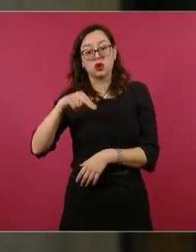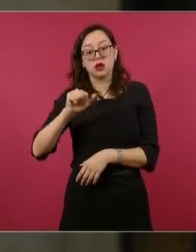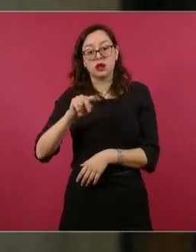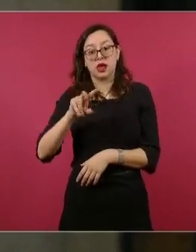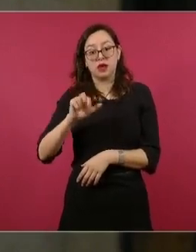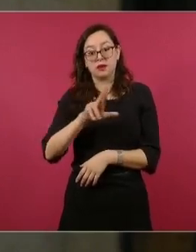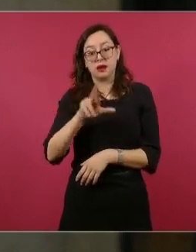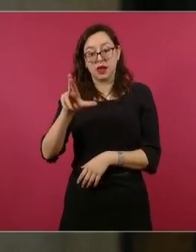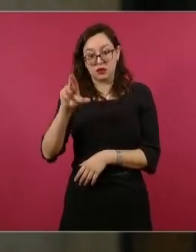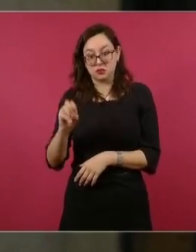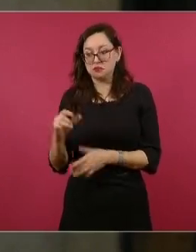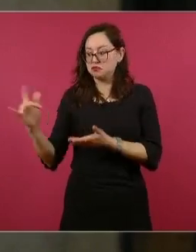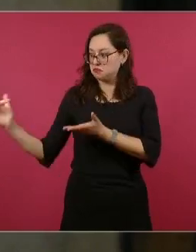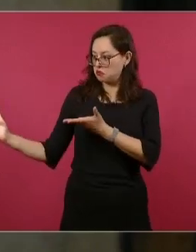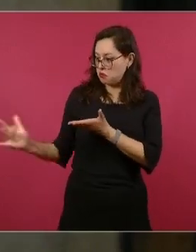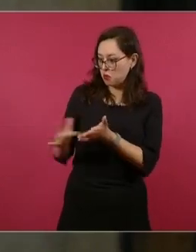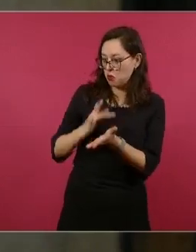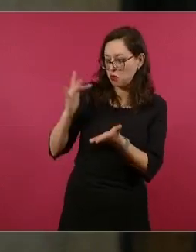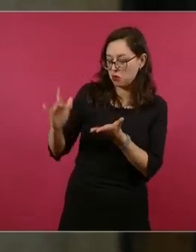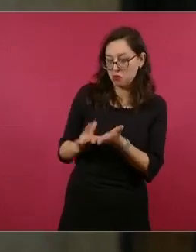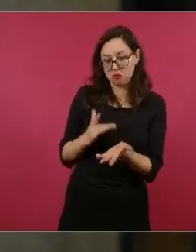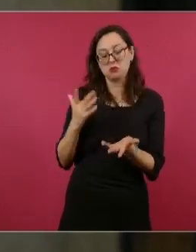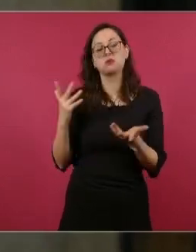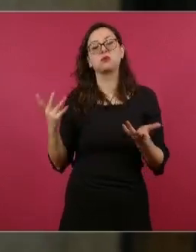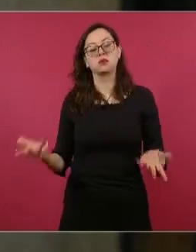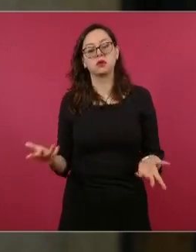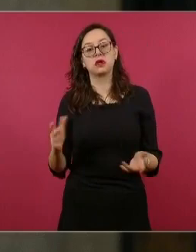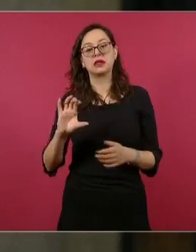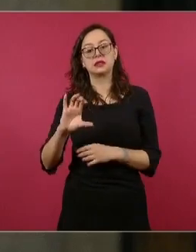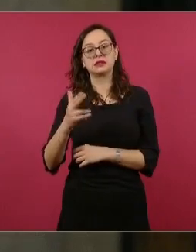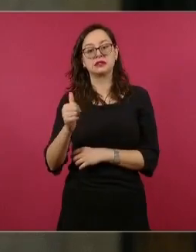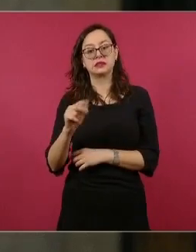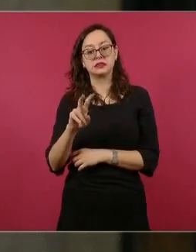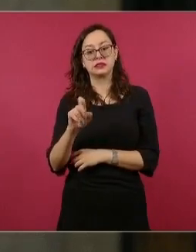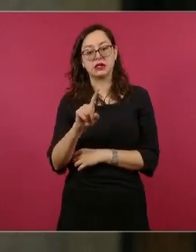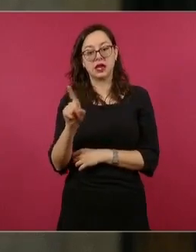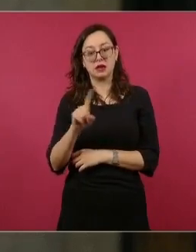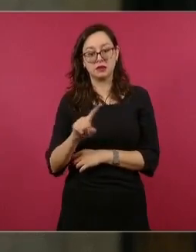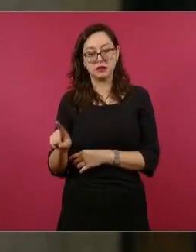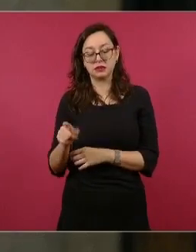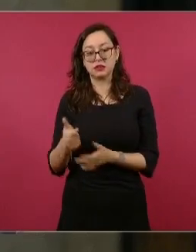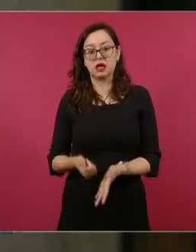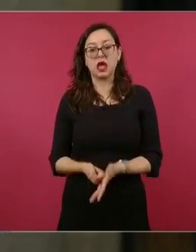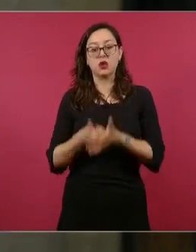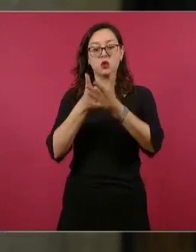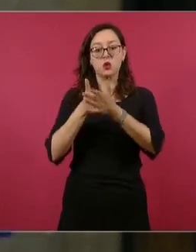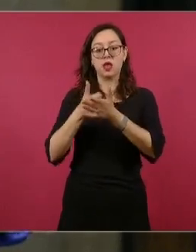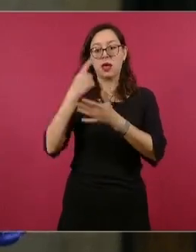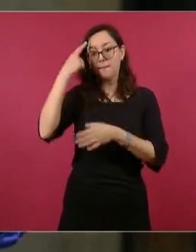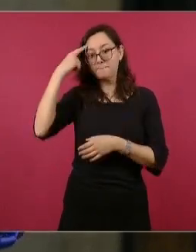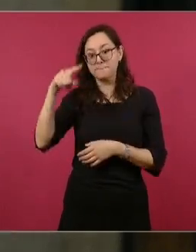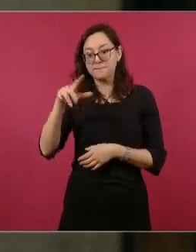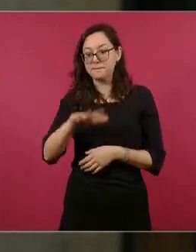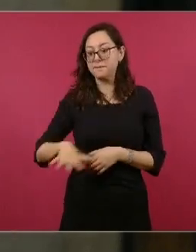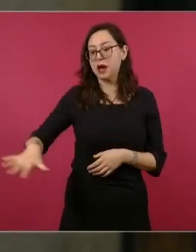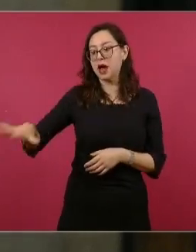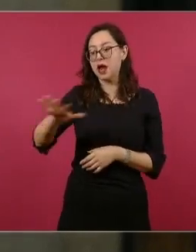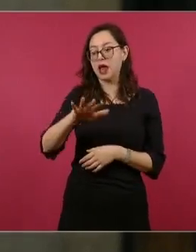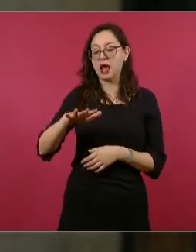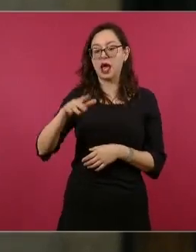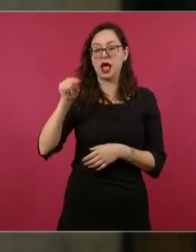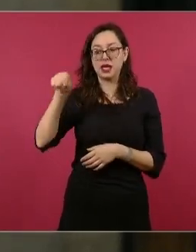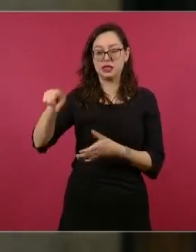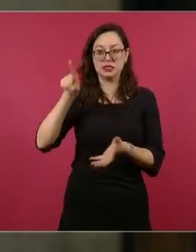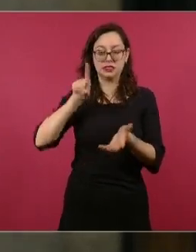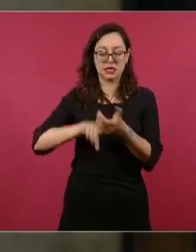señor Chávez sí abrió la compuerta para evitar lo de las inundaciones, ya corresponde al municipio hacer